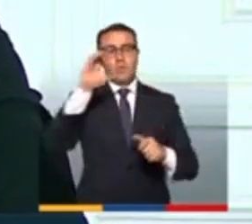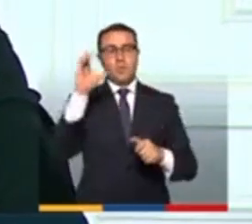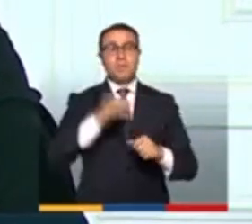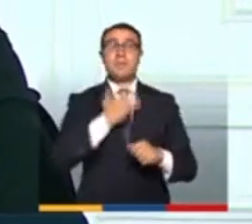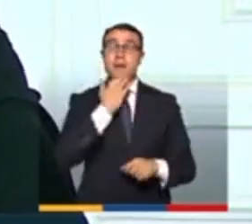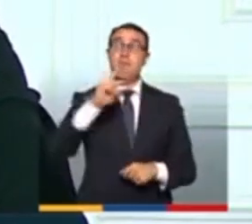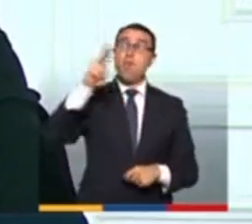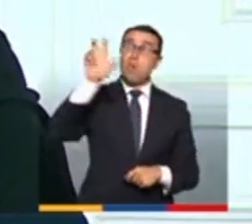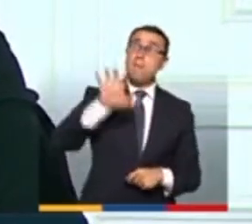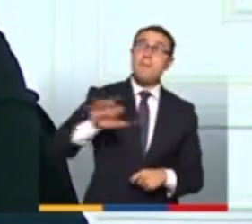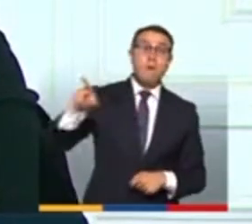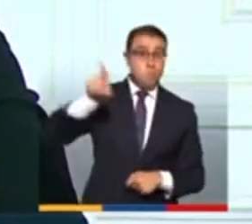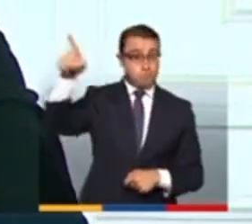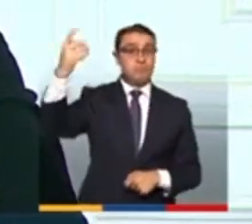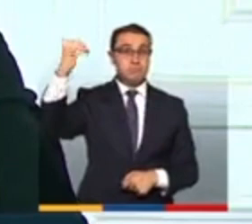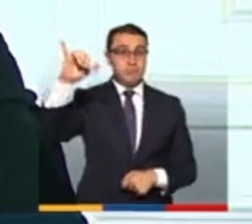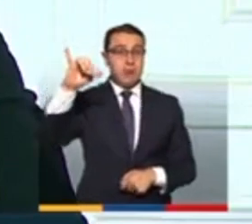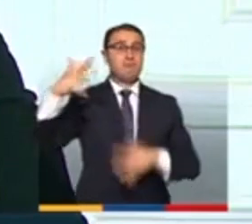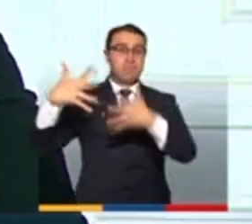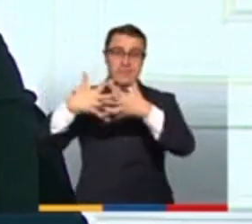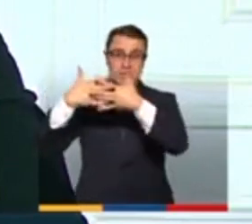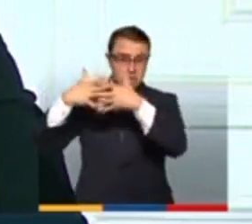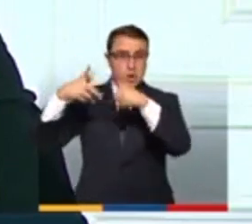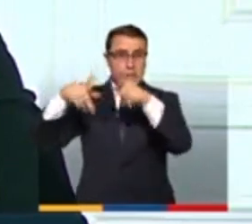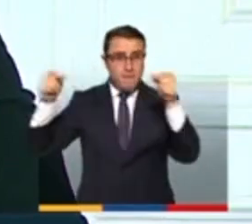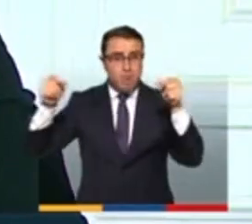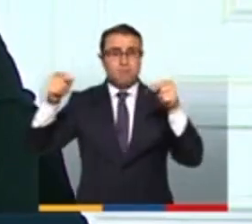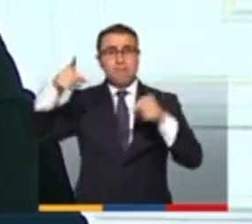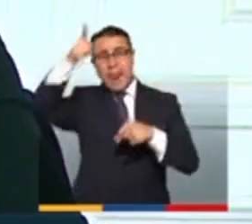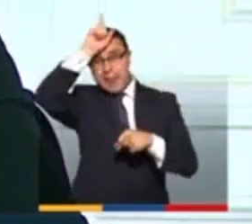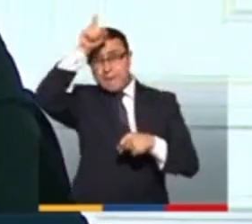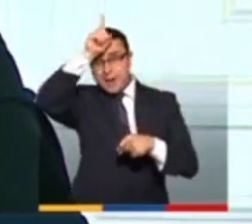otros países, Estados Unidos, Japón, Alemania.